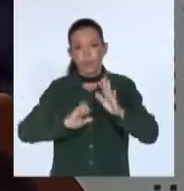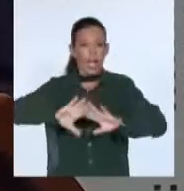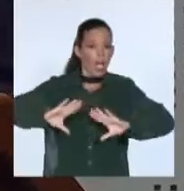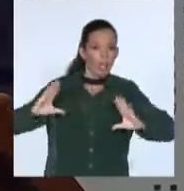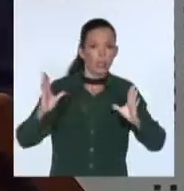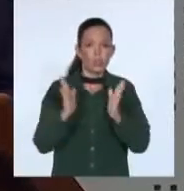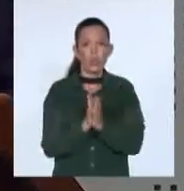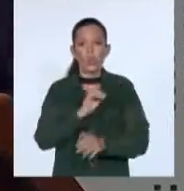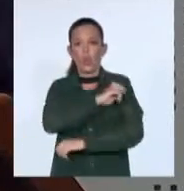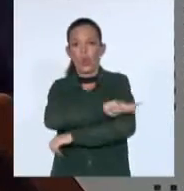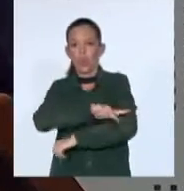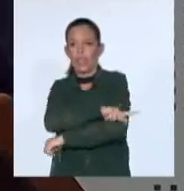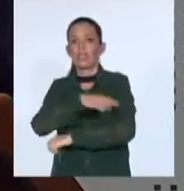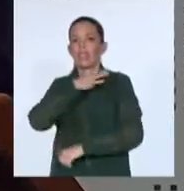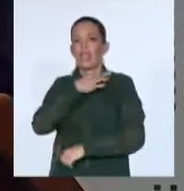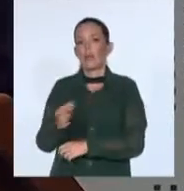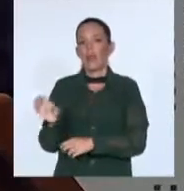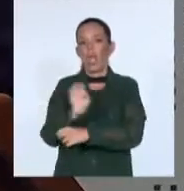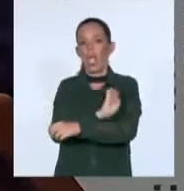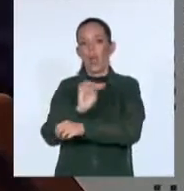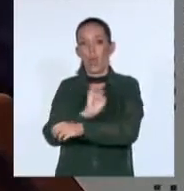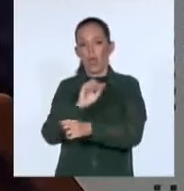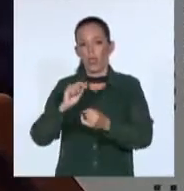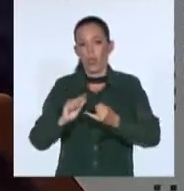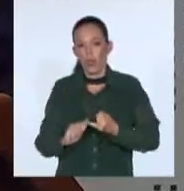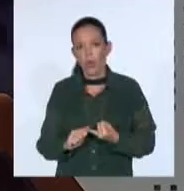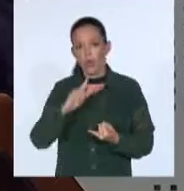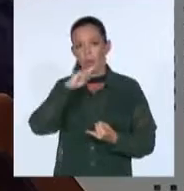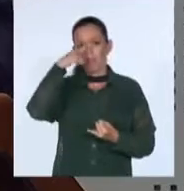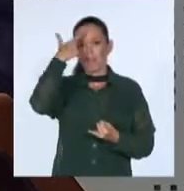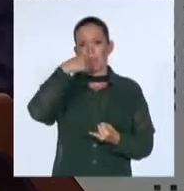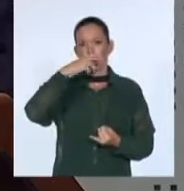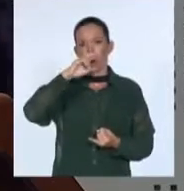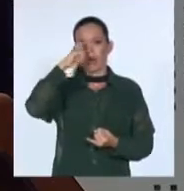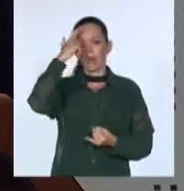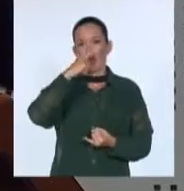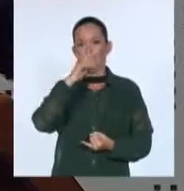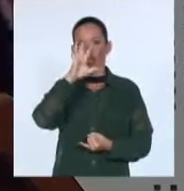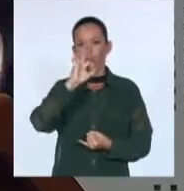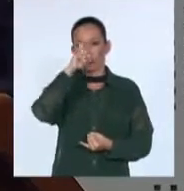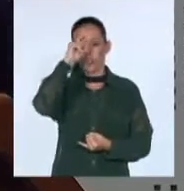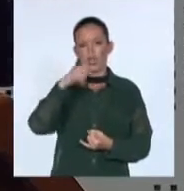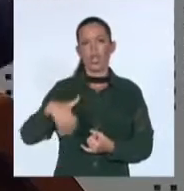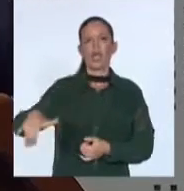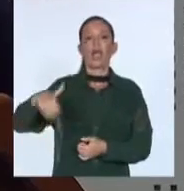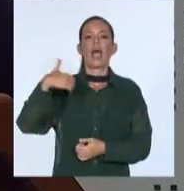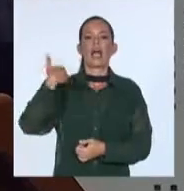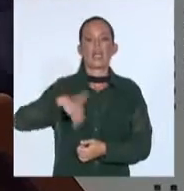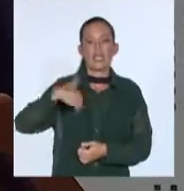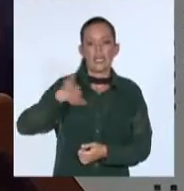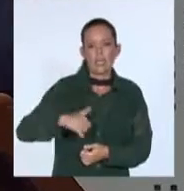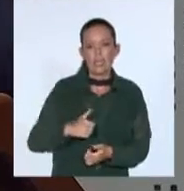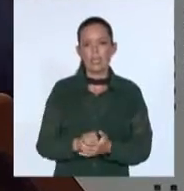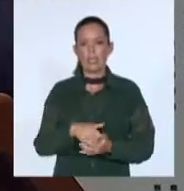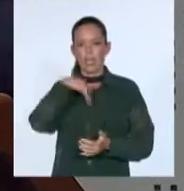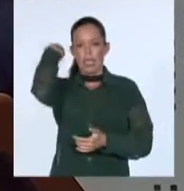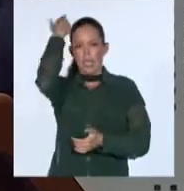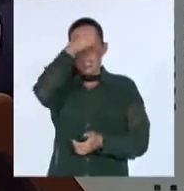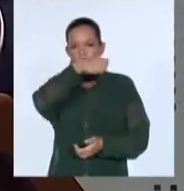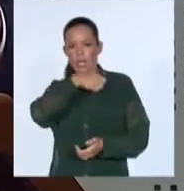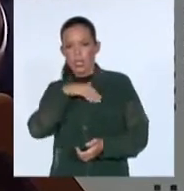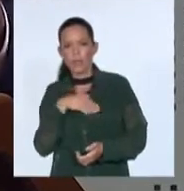como Ecuador, como Barbados, como Argentina, como Egipto, como Ucrania? Tanto les preocupa